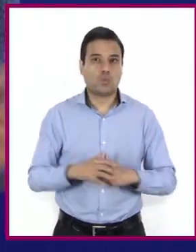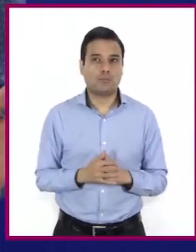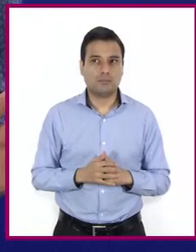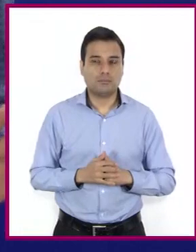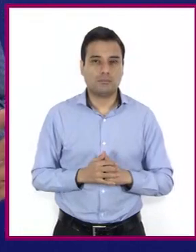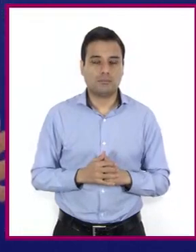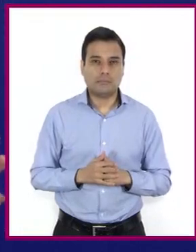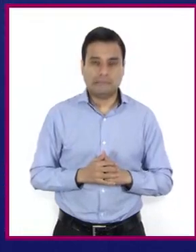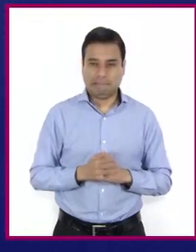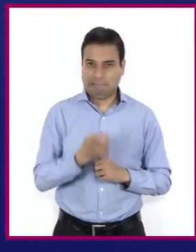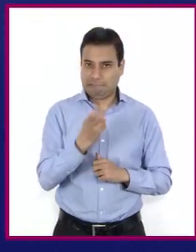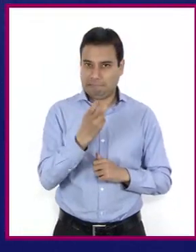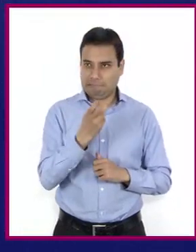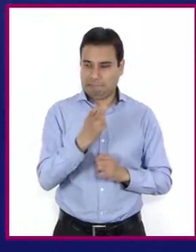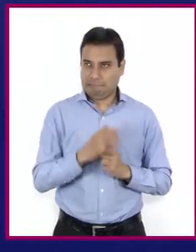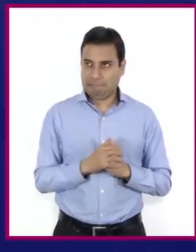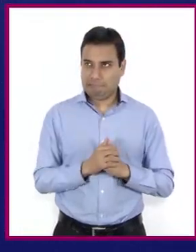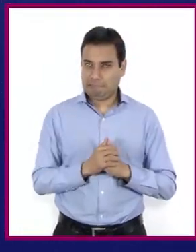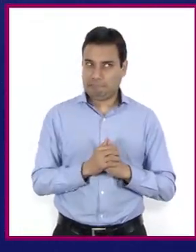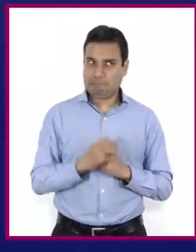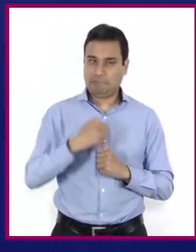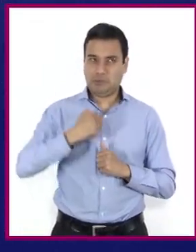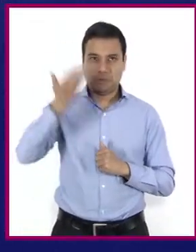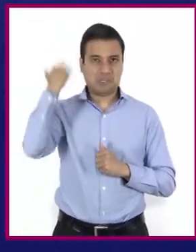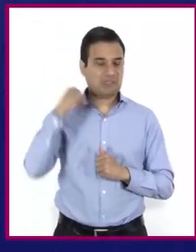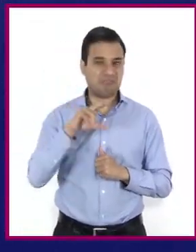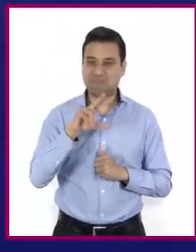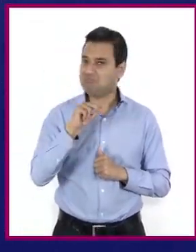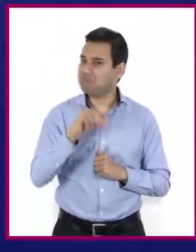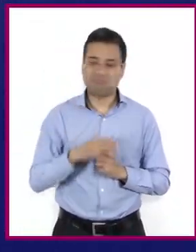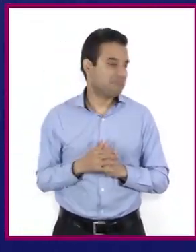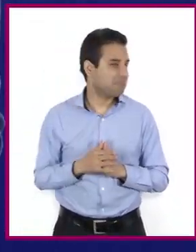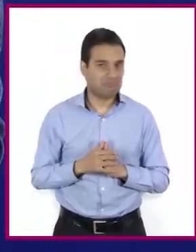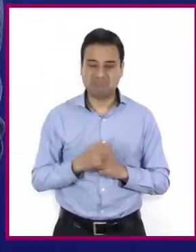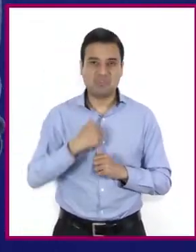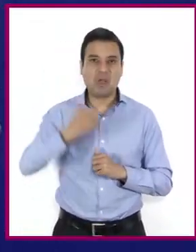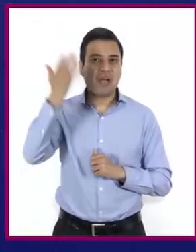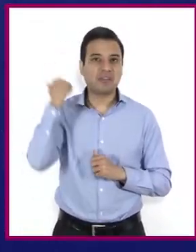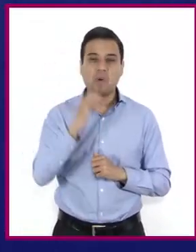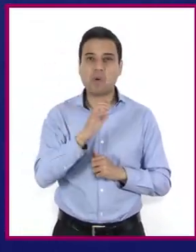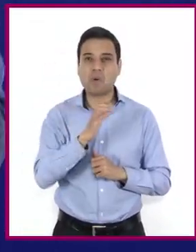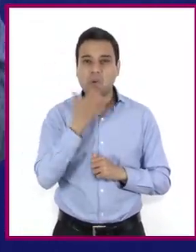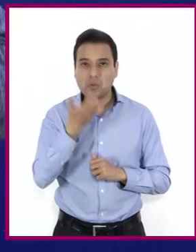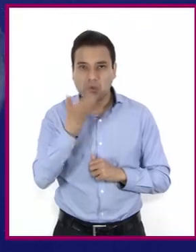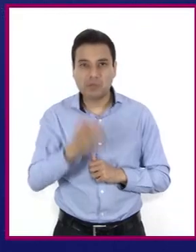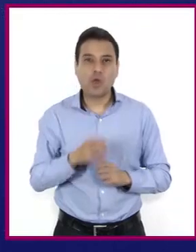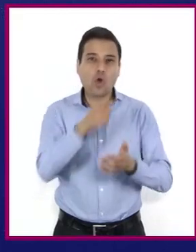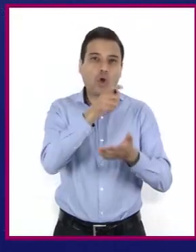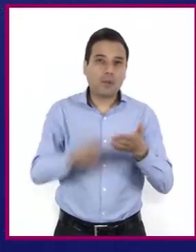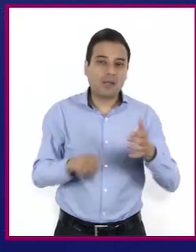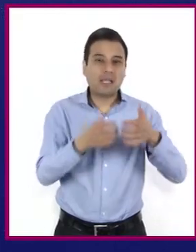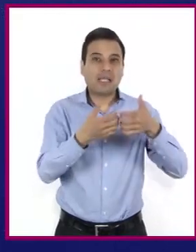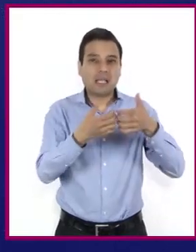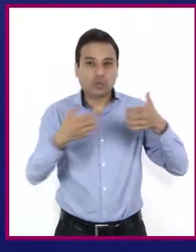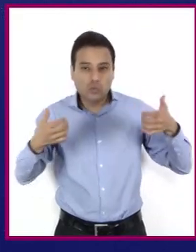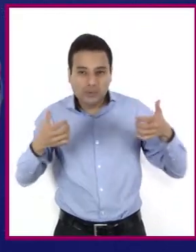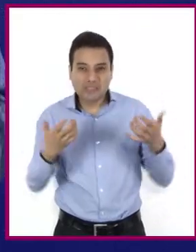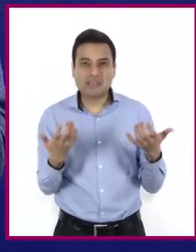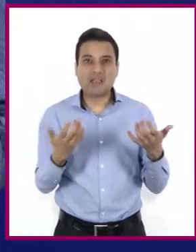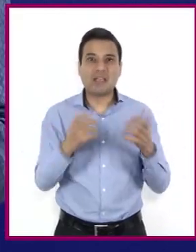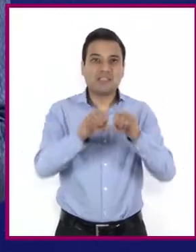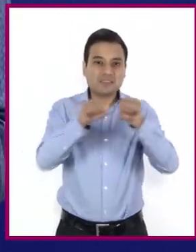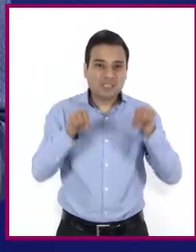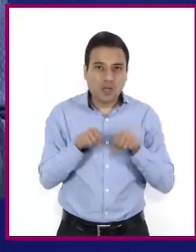ni soñar en mi campaña de la biblioteca. Nos enfocamos nada más en comprar las cartulinas y organizar la difusión en los